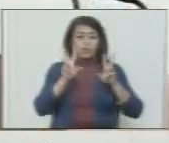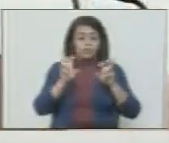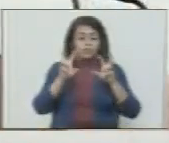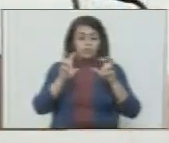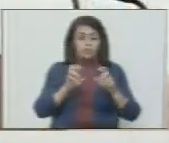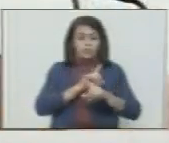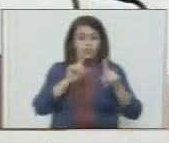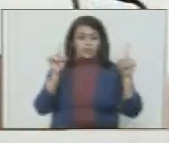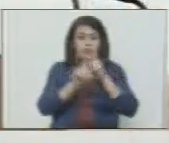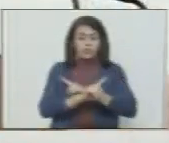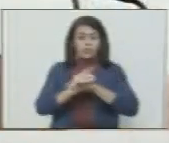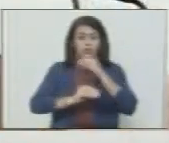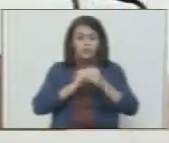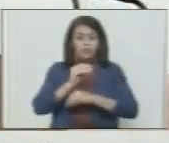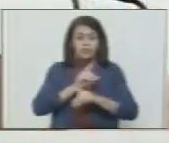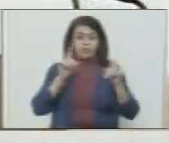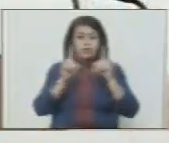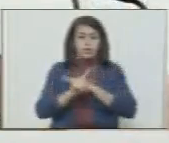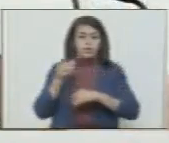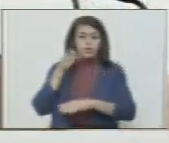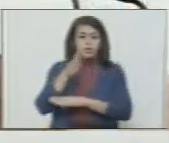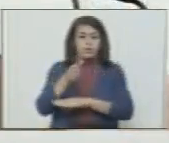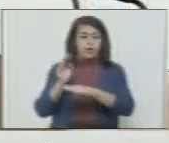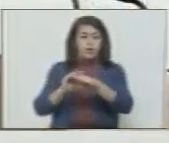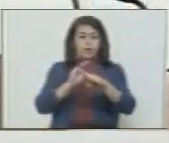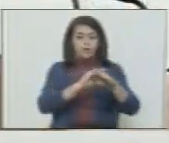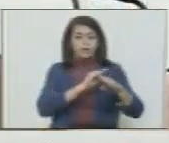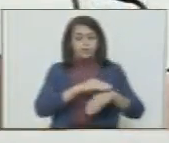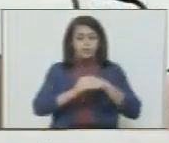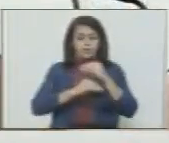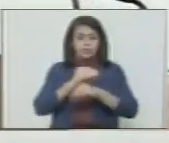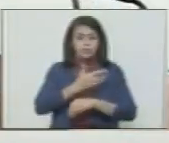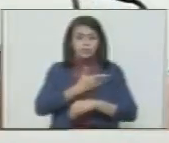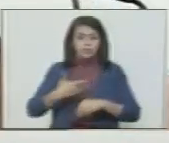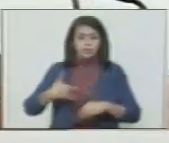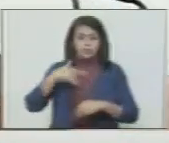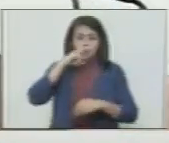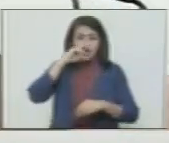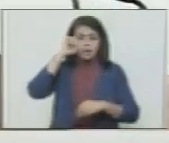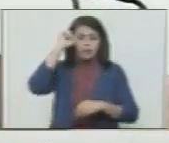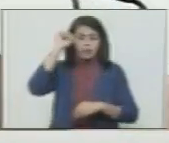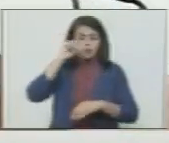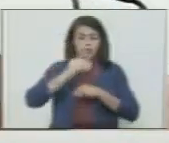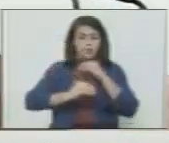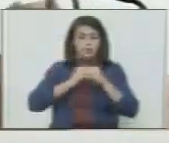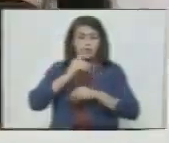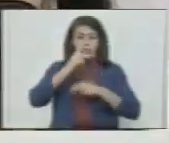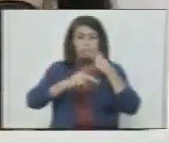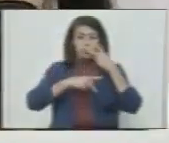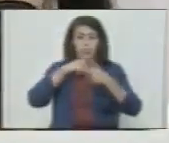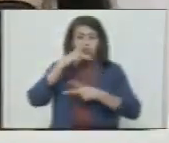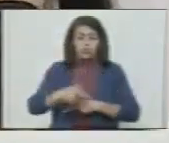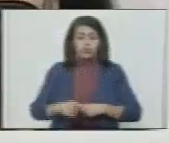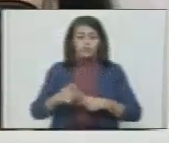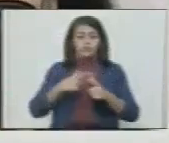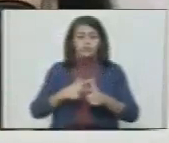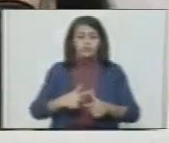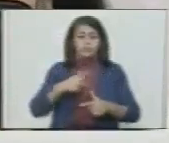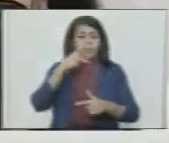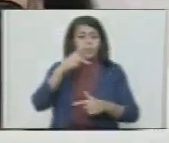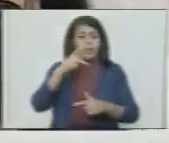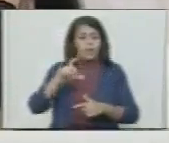a lo nuevo, a cambiar lo que haya que cambiar y acudir a la convocatoria que nos hiciera el presidente Nicolás Maduro de hacer política